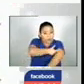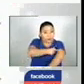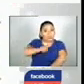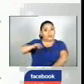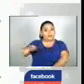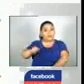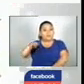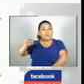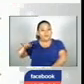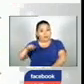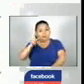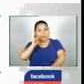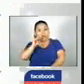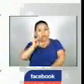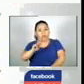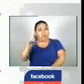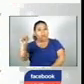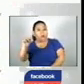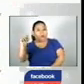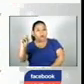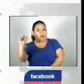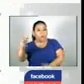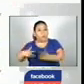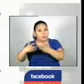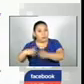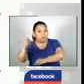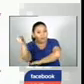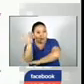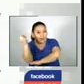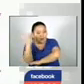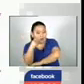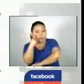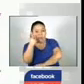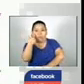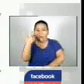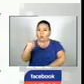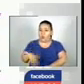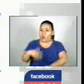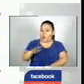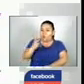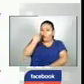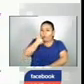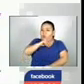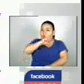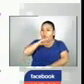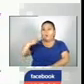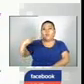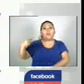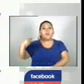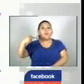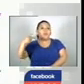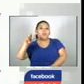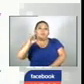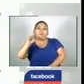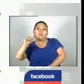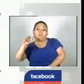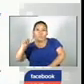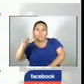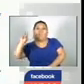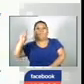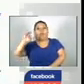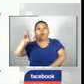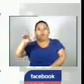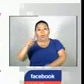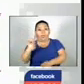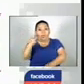COVID-19 bajo autorización de uso de emergencia sugieren un mayor riesgo de síndrome de Guillain-Barré durante los 42 días